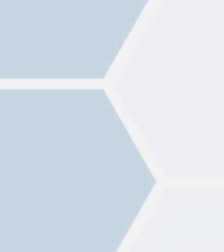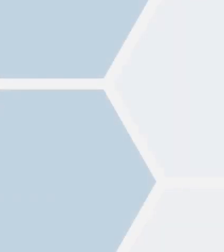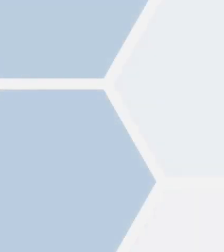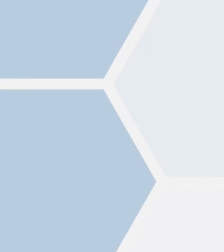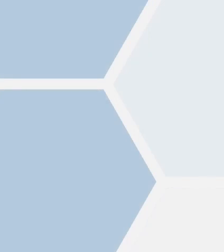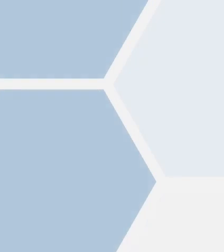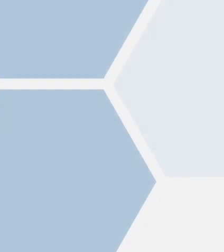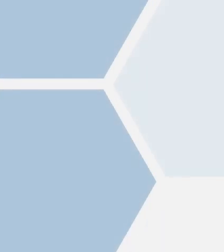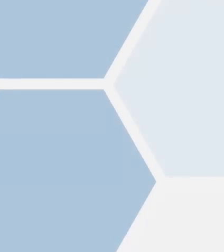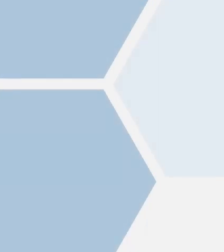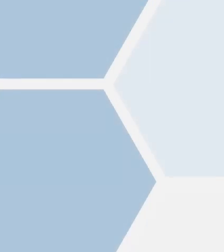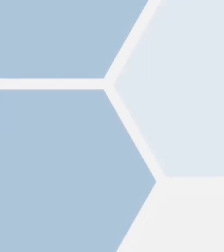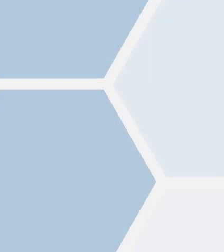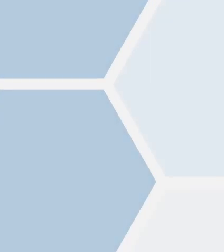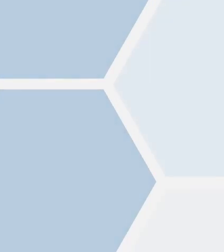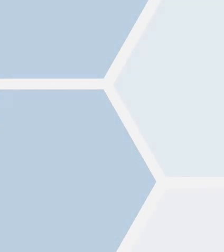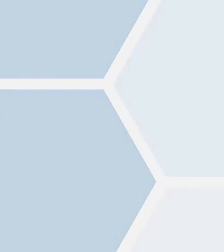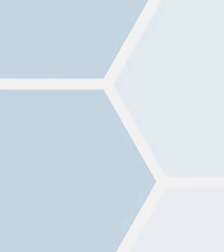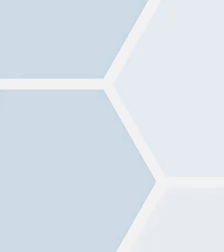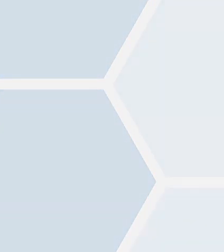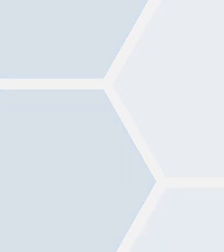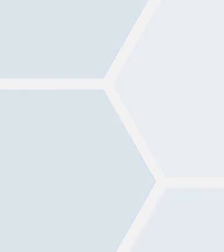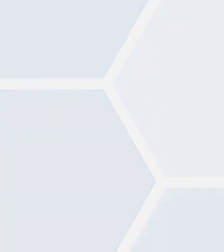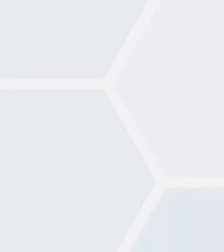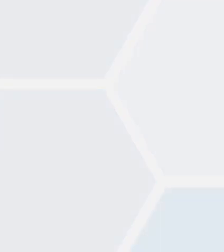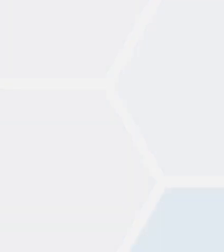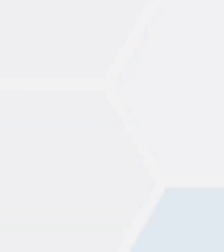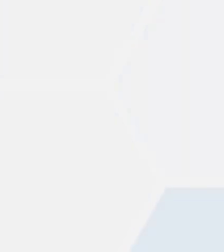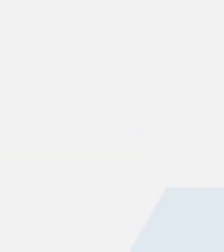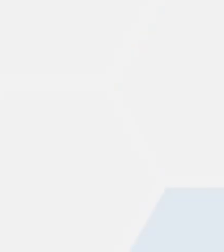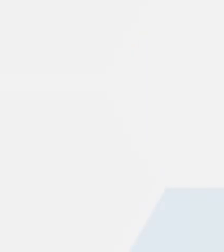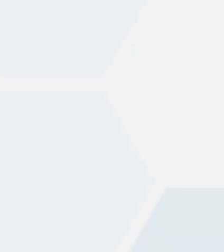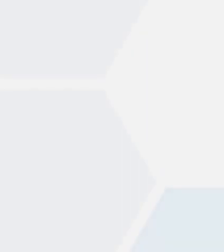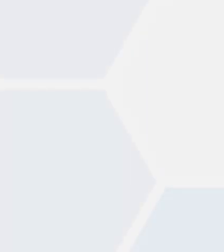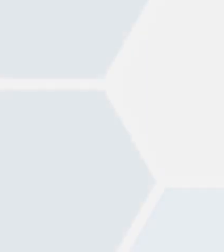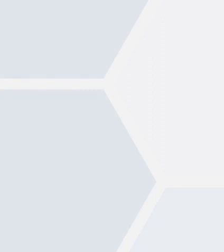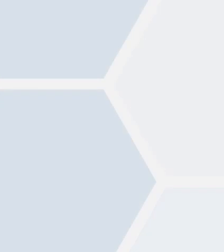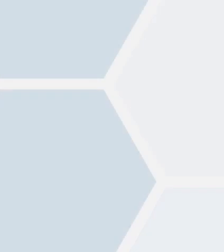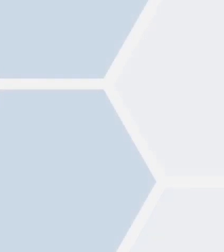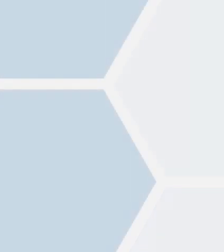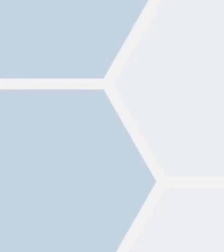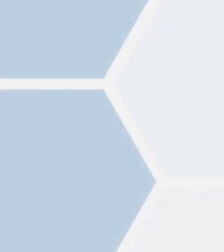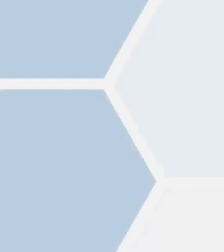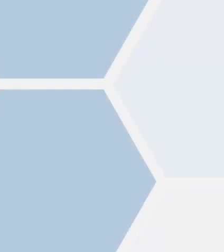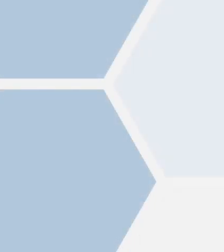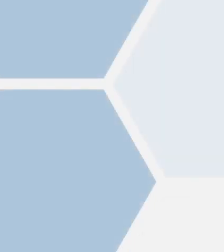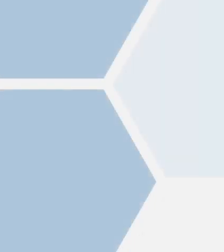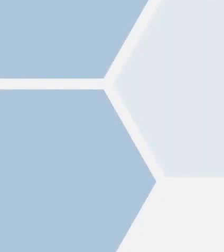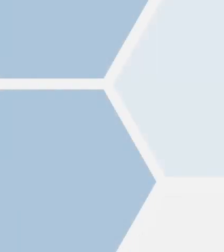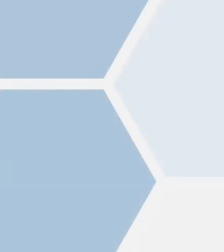se interpretan los riesgos en un contexto como el nuestro y cómo en algunas